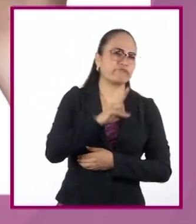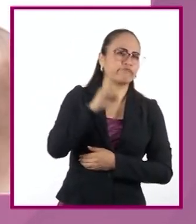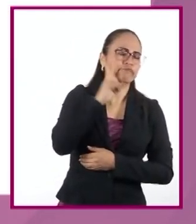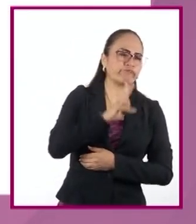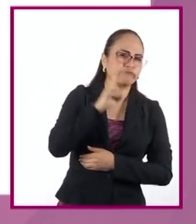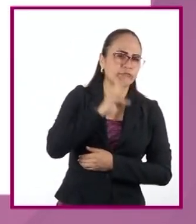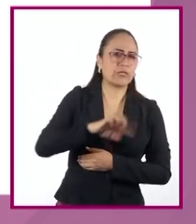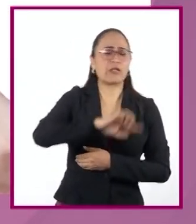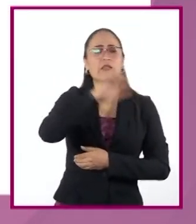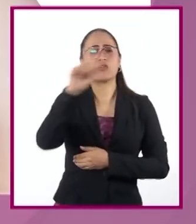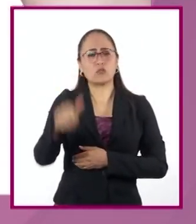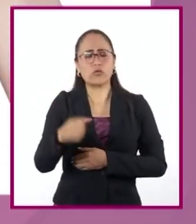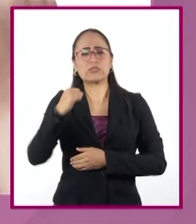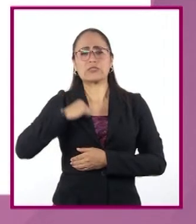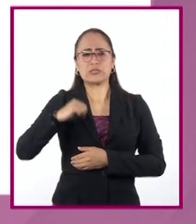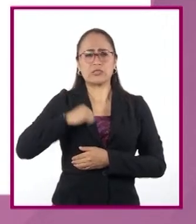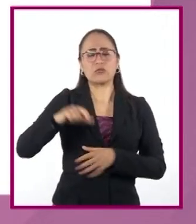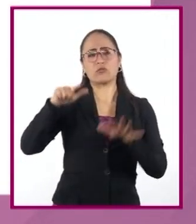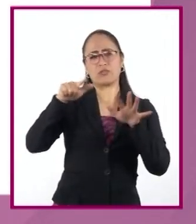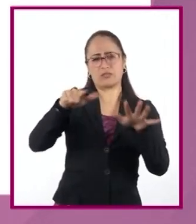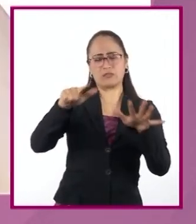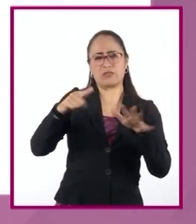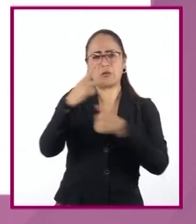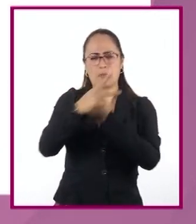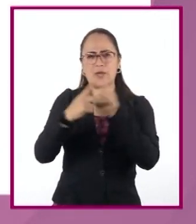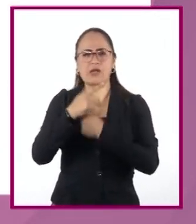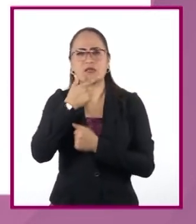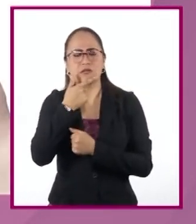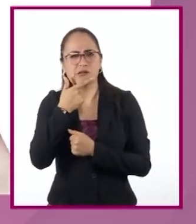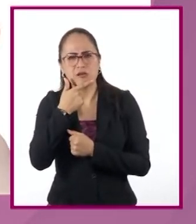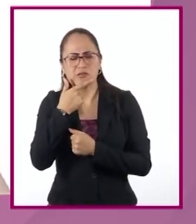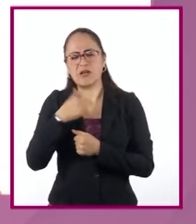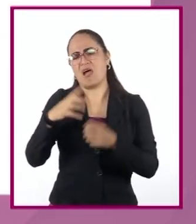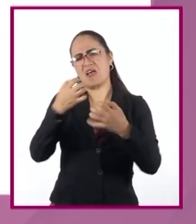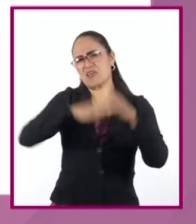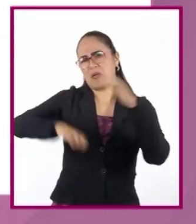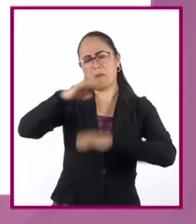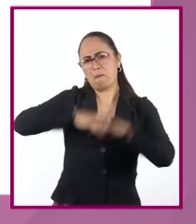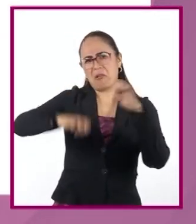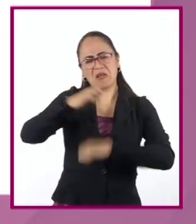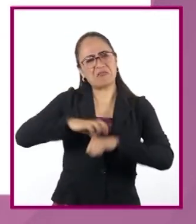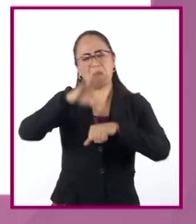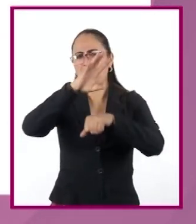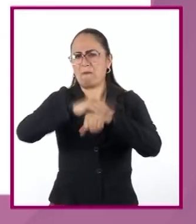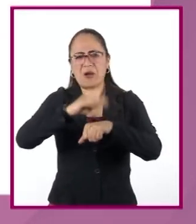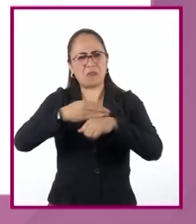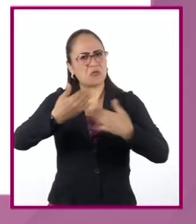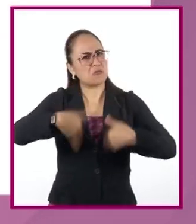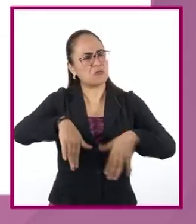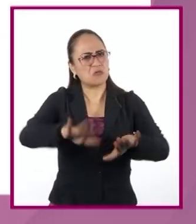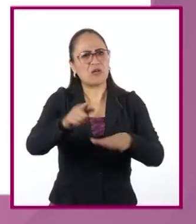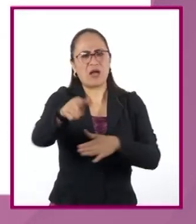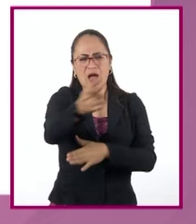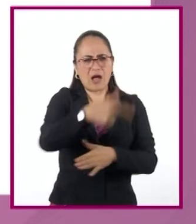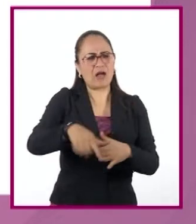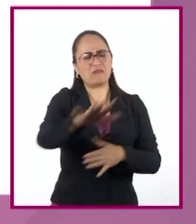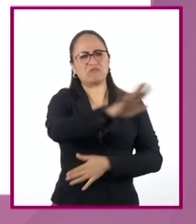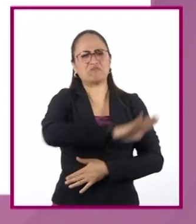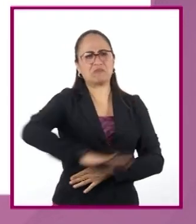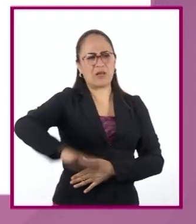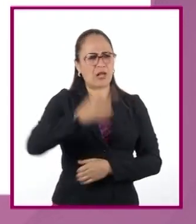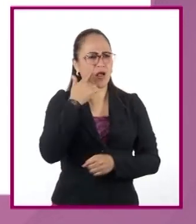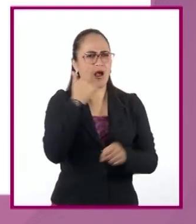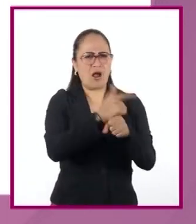A partir del siglo XVII, Inglaterra concedió a compañías que quisieran hacerlo el derecho a colonizar los territorios